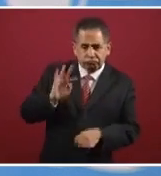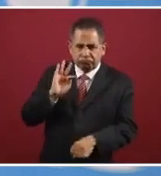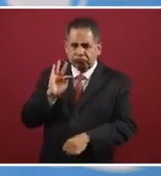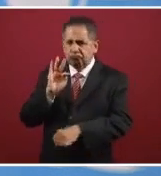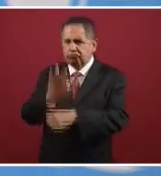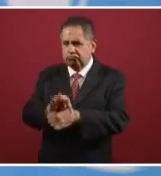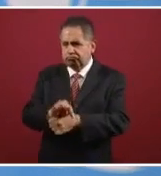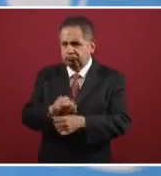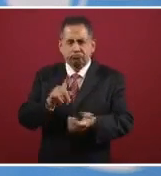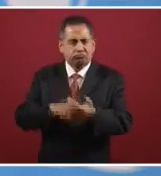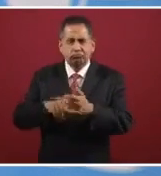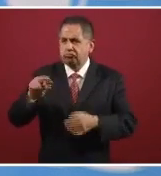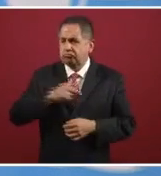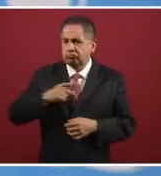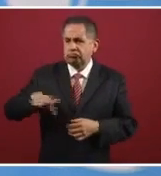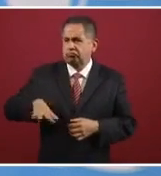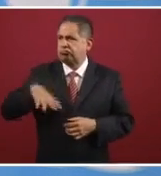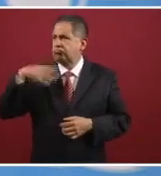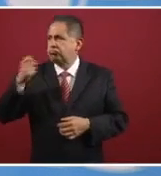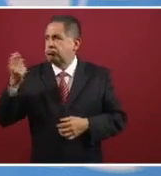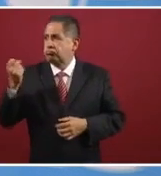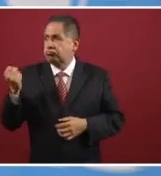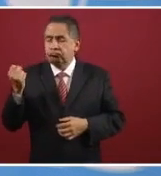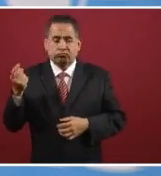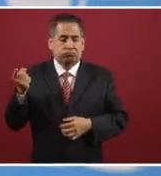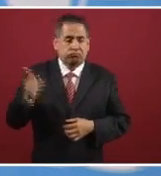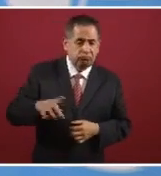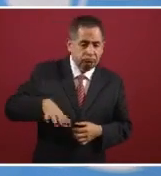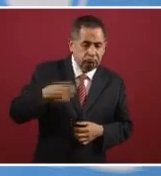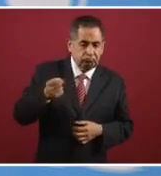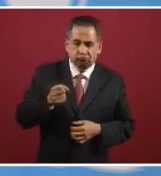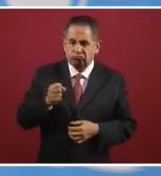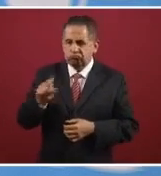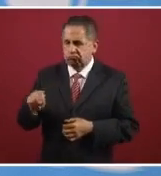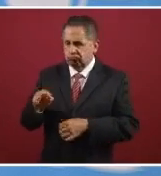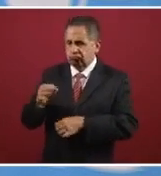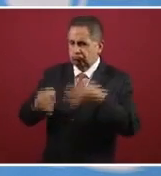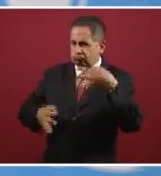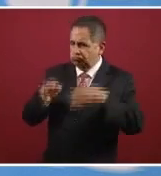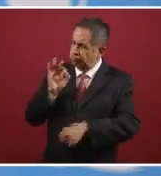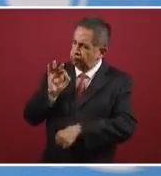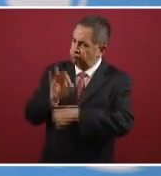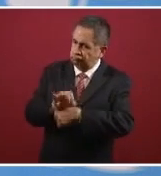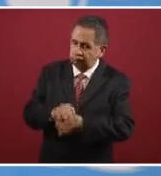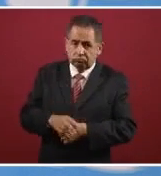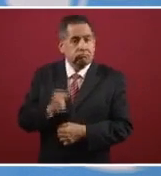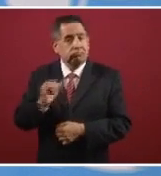los abusos que comete el fuerte. Eso era Morelos.